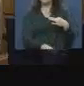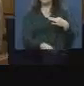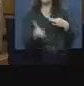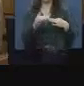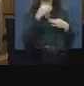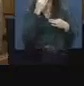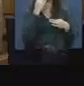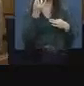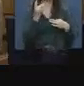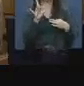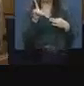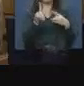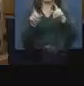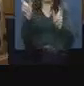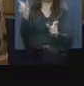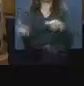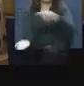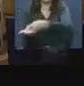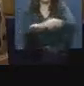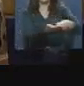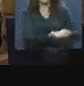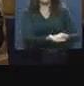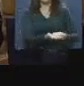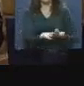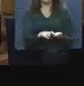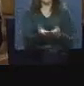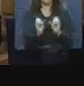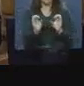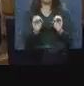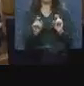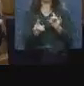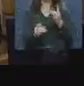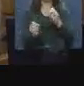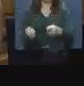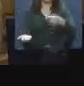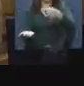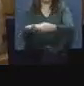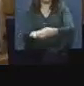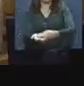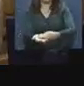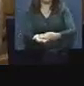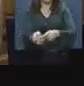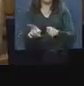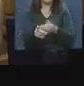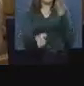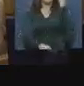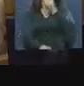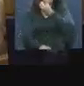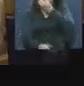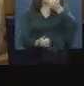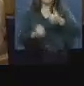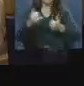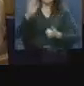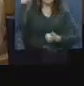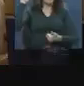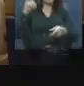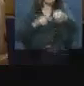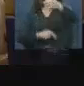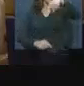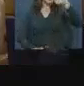solo un consumidor que enfrenta la educación como un bien de consumo, tal como lo expresó el candidato que ya